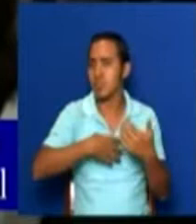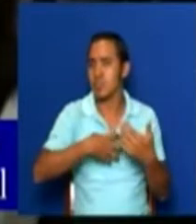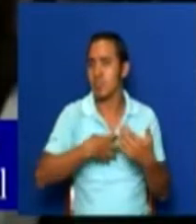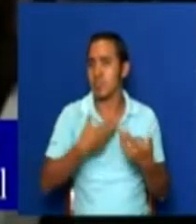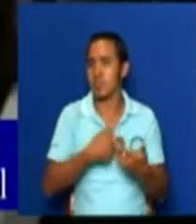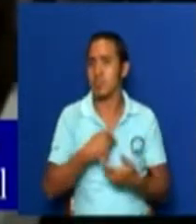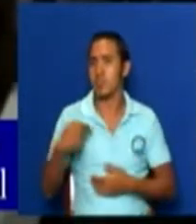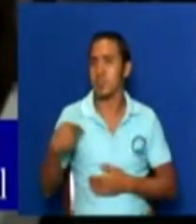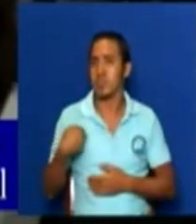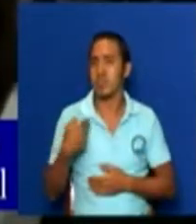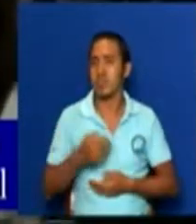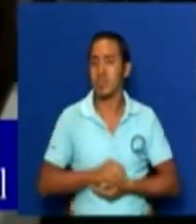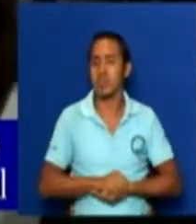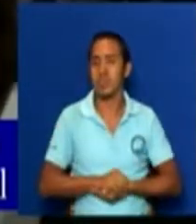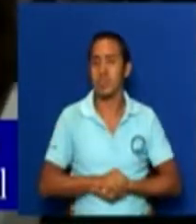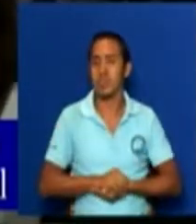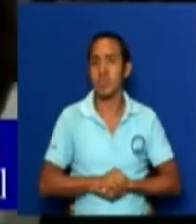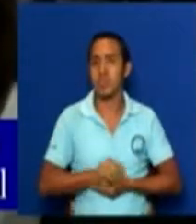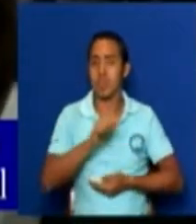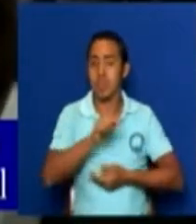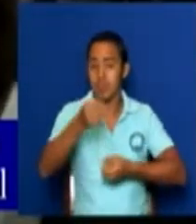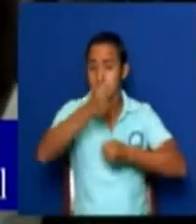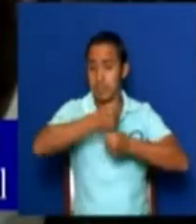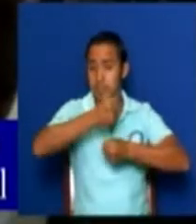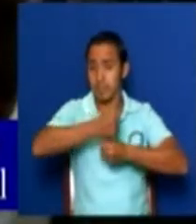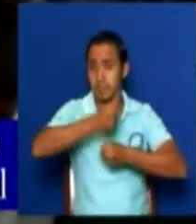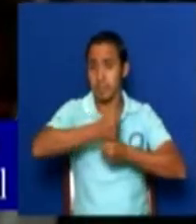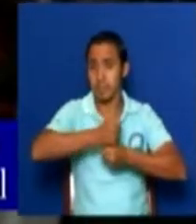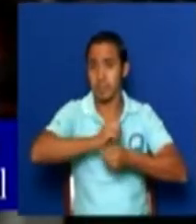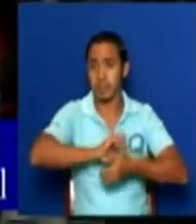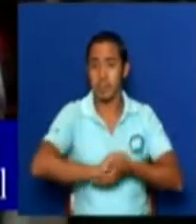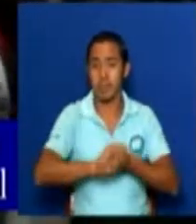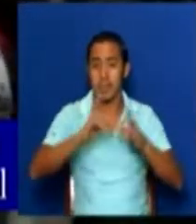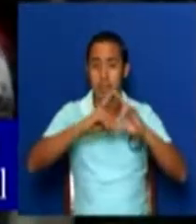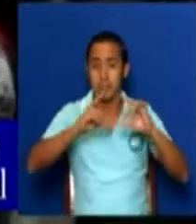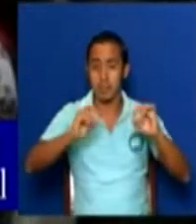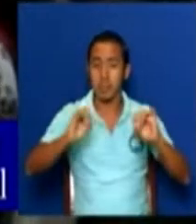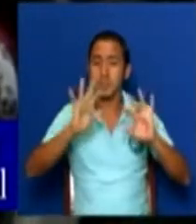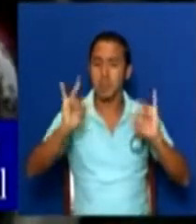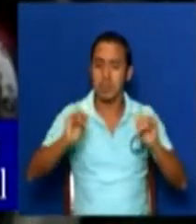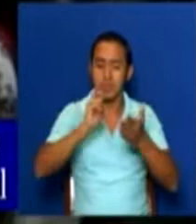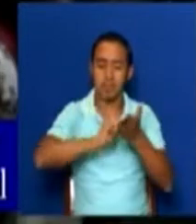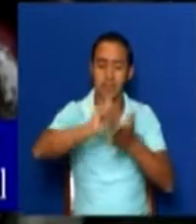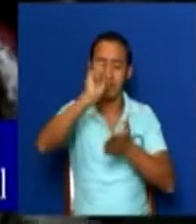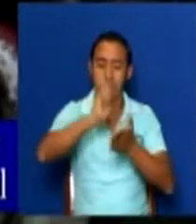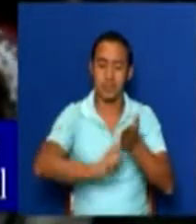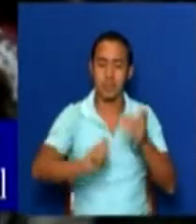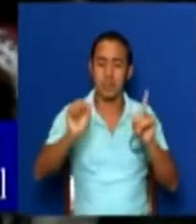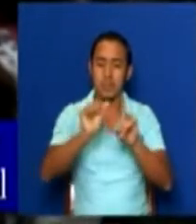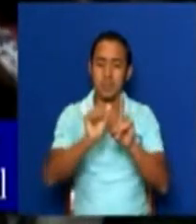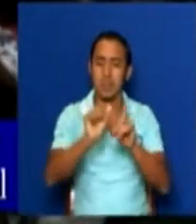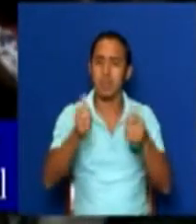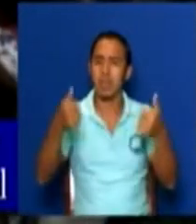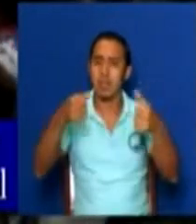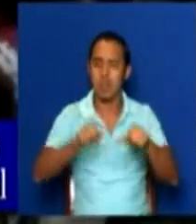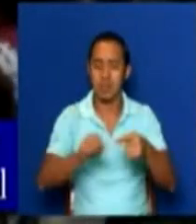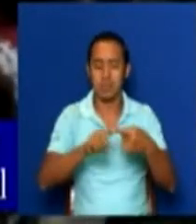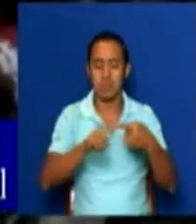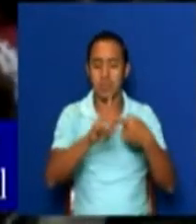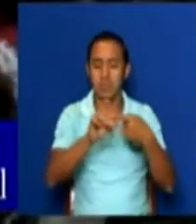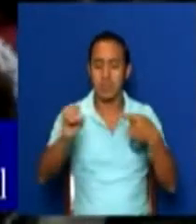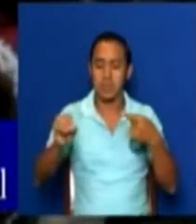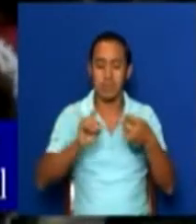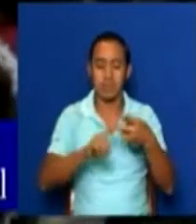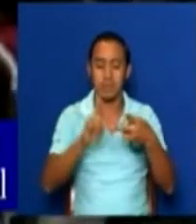Ahora, en base al empleo, Nicaragua ha ratificado el convenio 100, el convenio